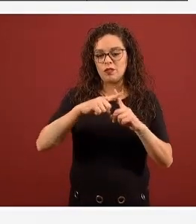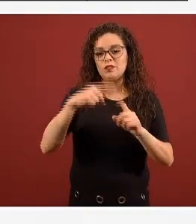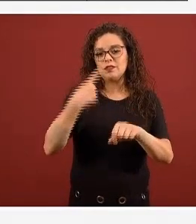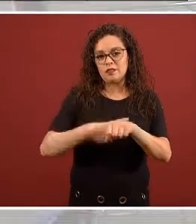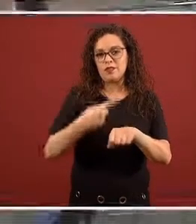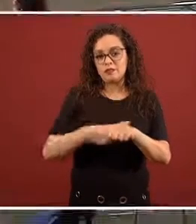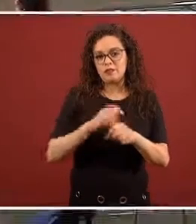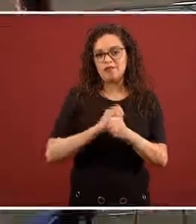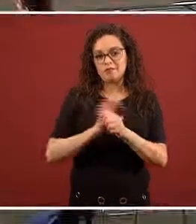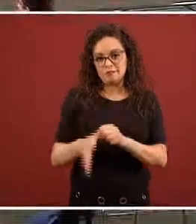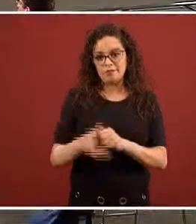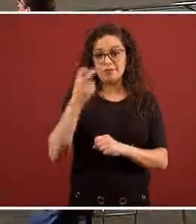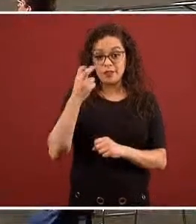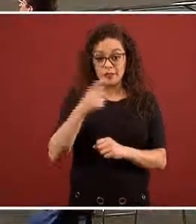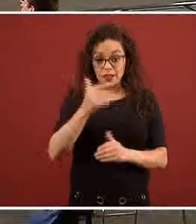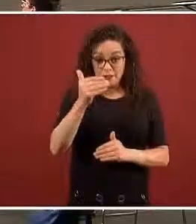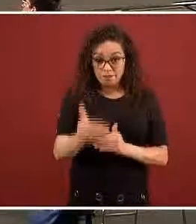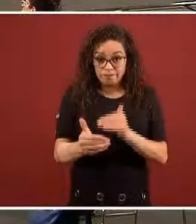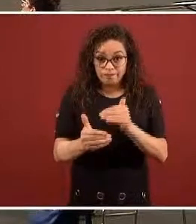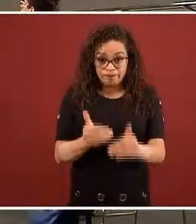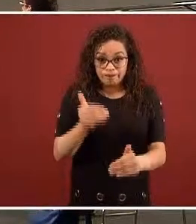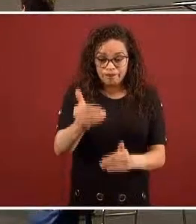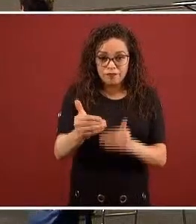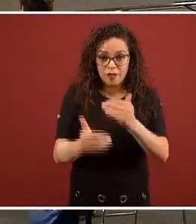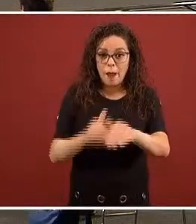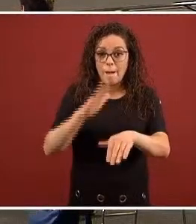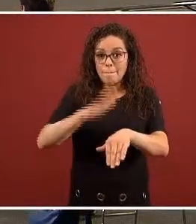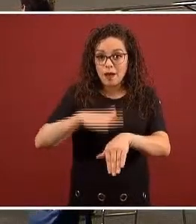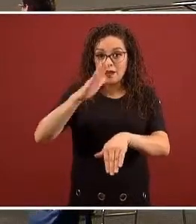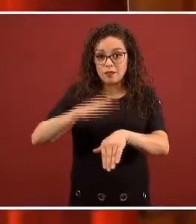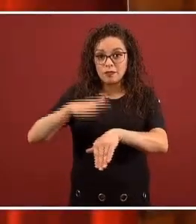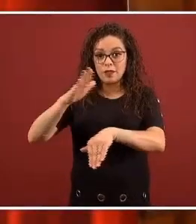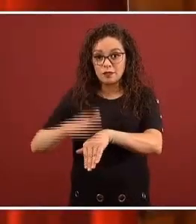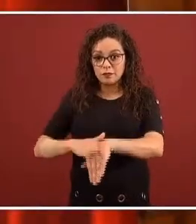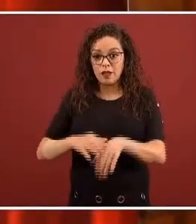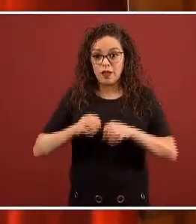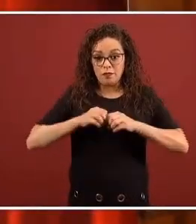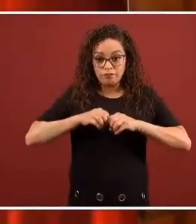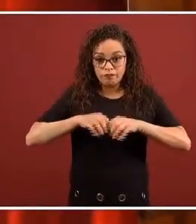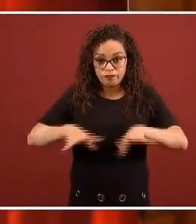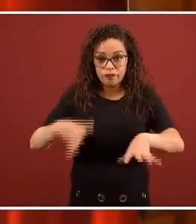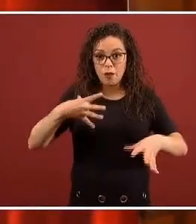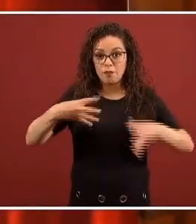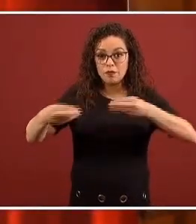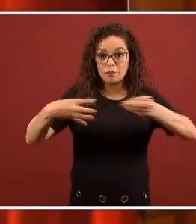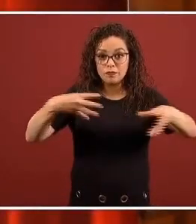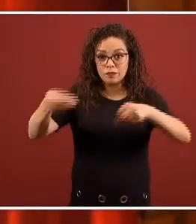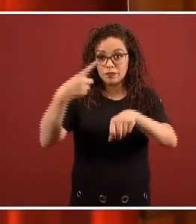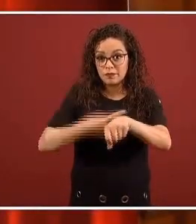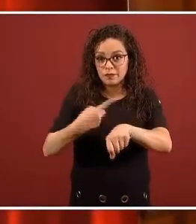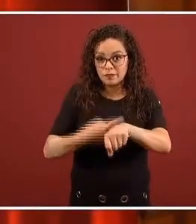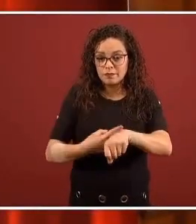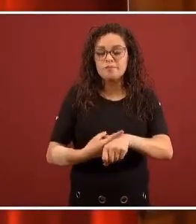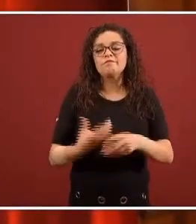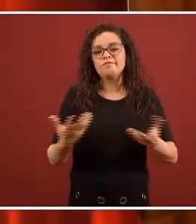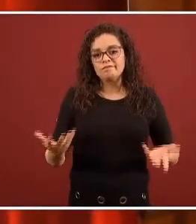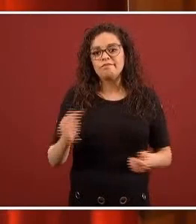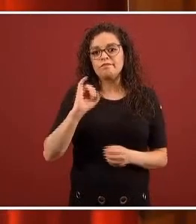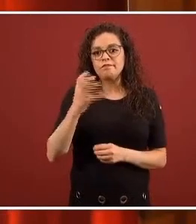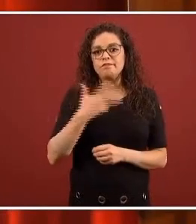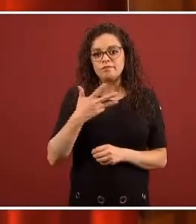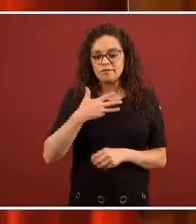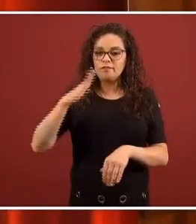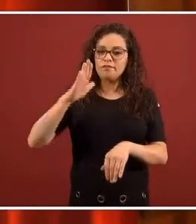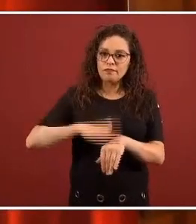que en la medida que esto fuera avanzando y se estuviera llevando a cabo la dispersión de la enfermedad, vamos a empezar a encontrar cada vez